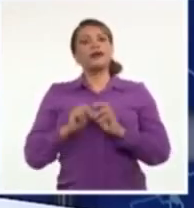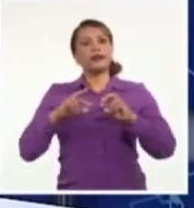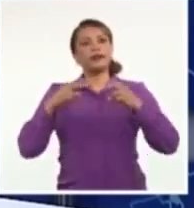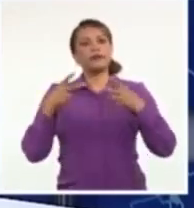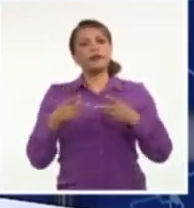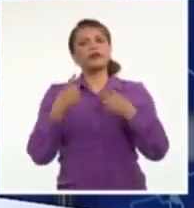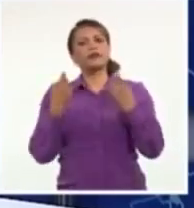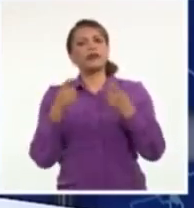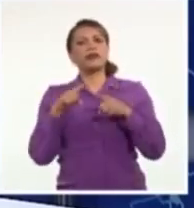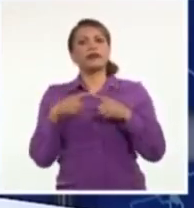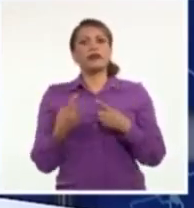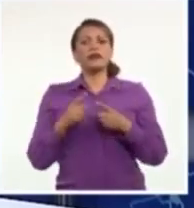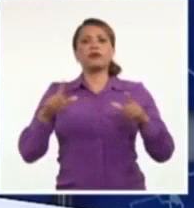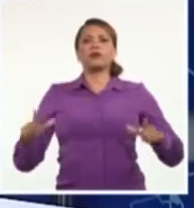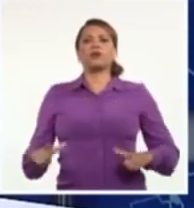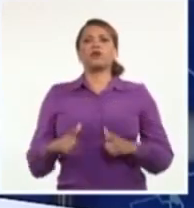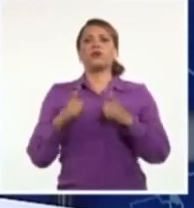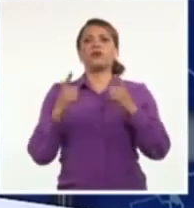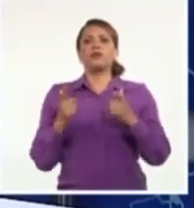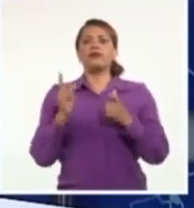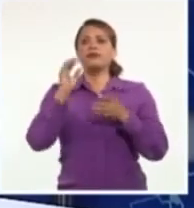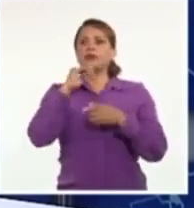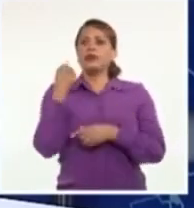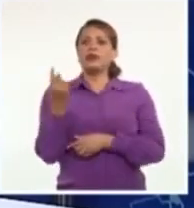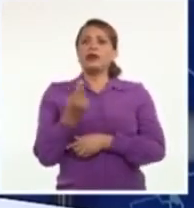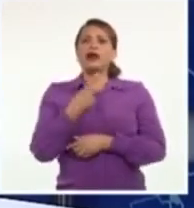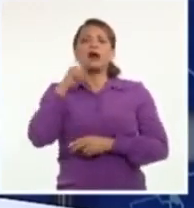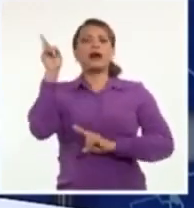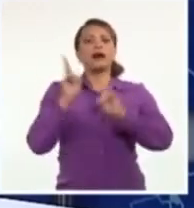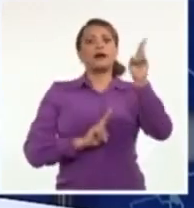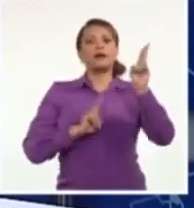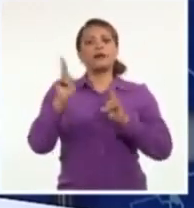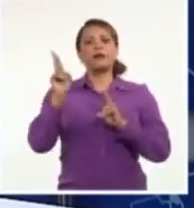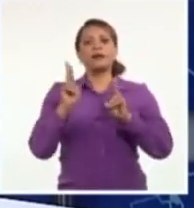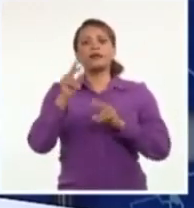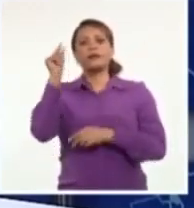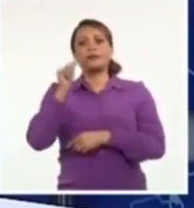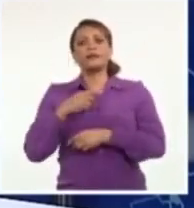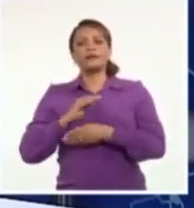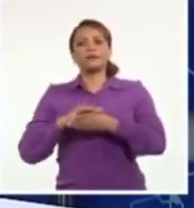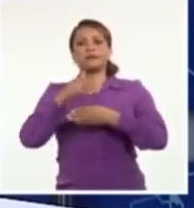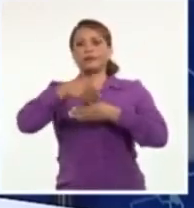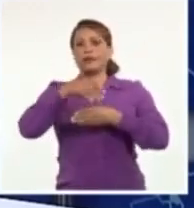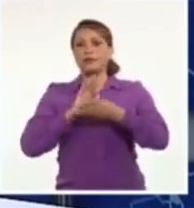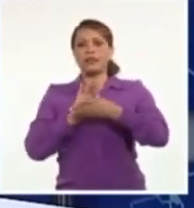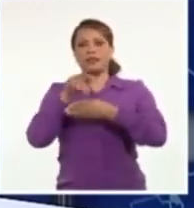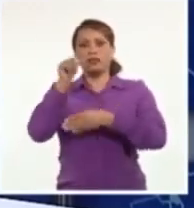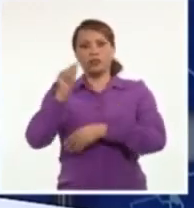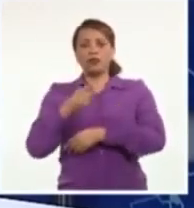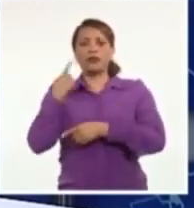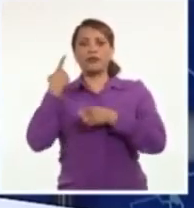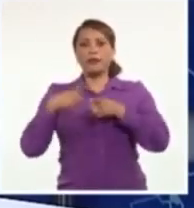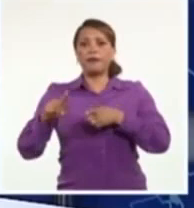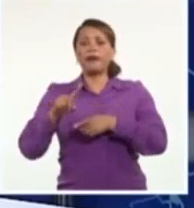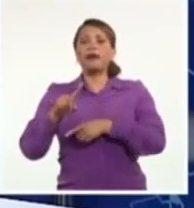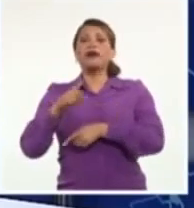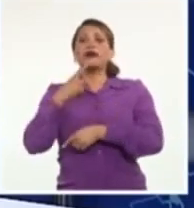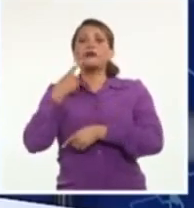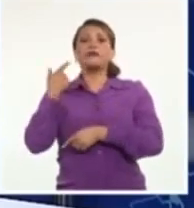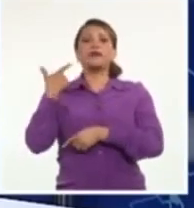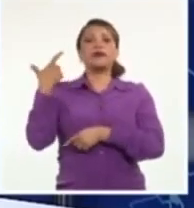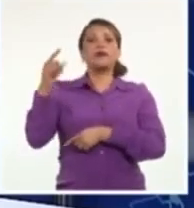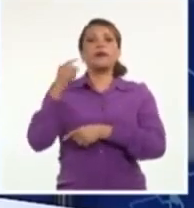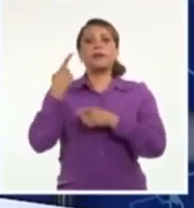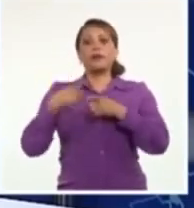la necesidad del cumplimiento integral de los acuerdos migratorios firmados con Estados Unidos como única vía para